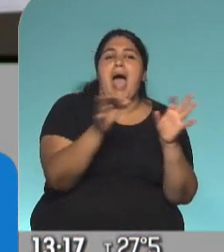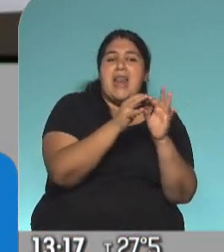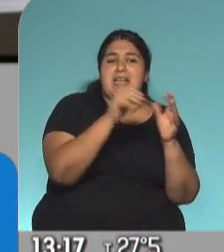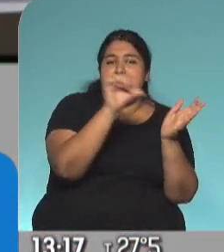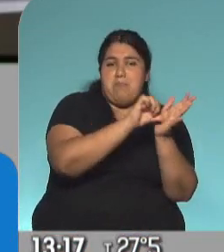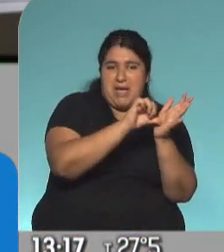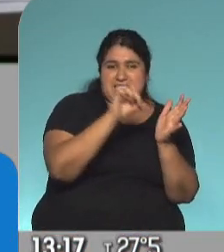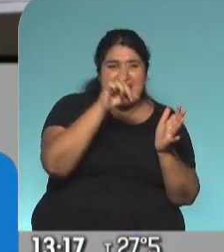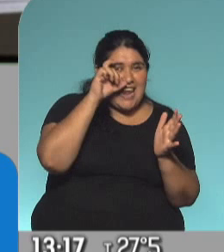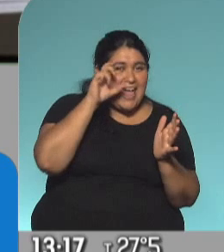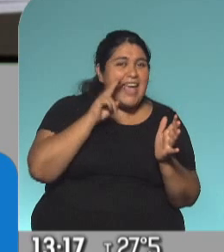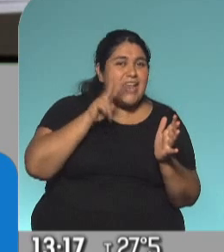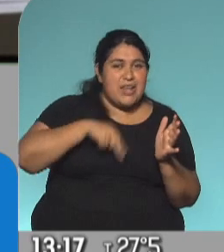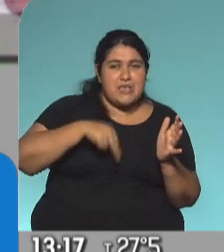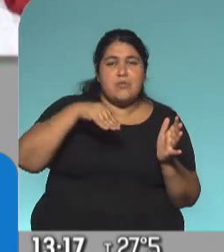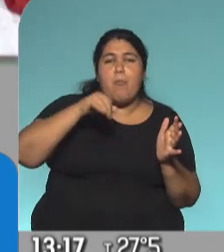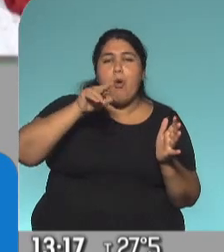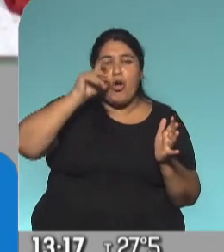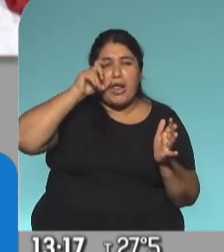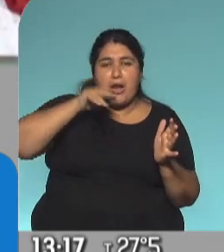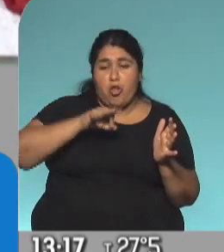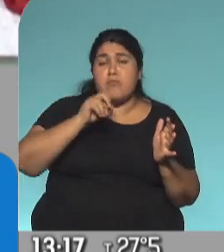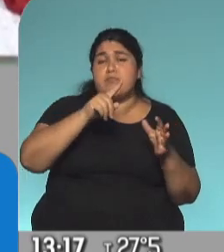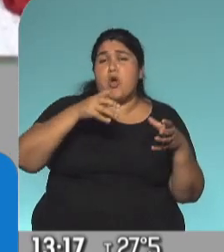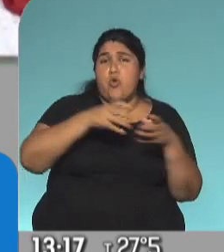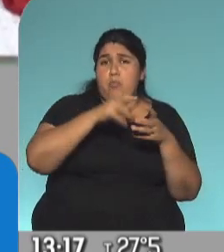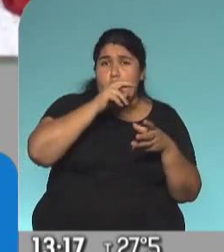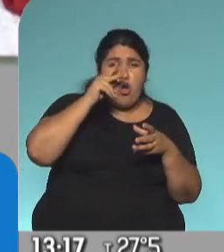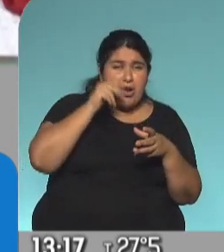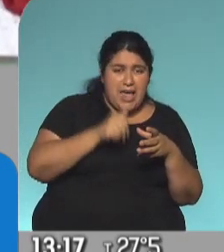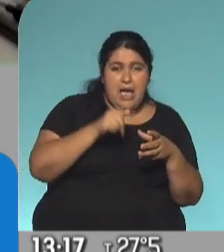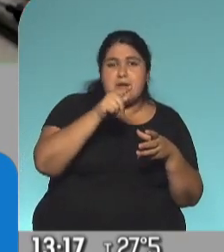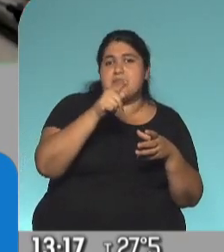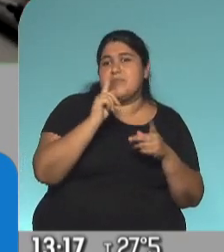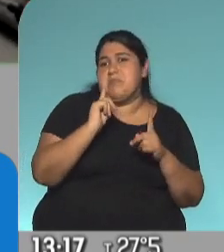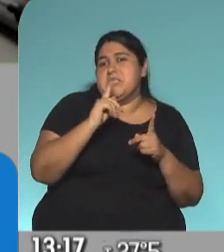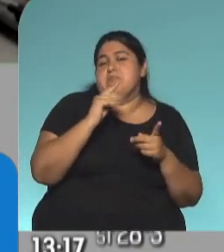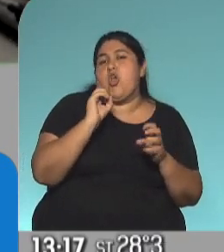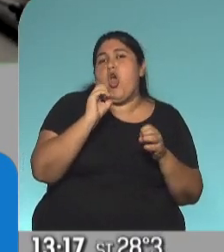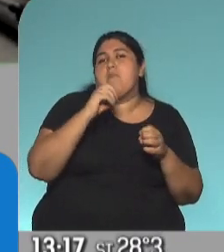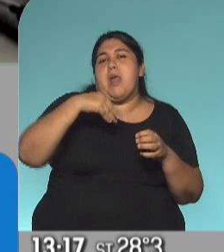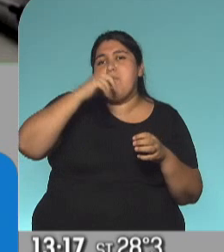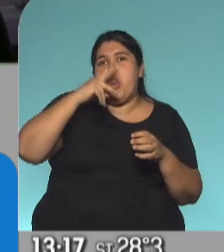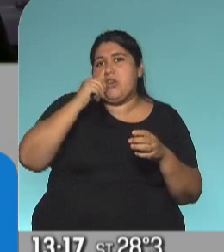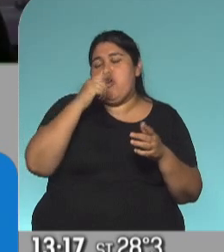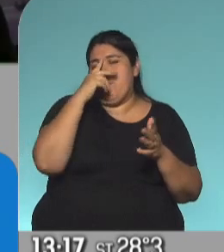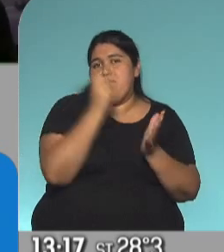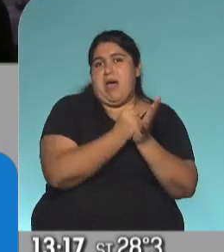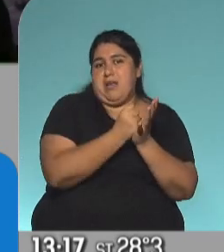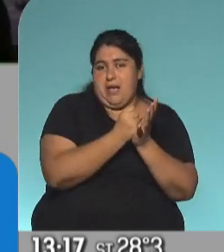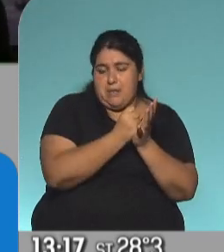provocó Lenín Moreno. Es decir, el partido que era de Correa se quedó con el sello Lenín Moreno, va a elecciones por separado con su propia